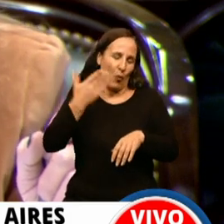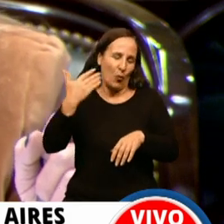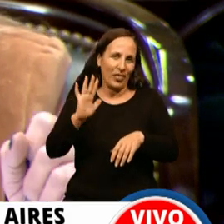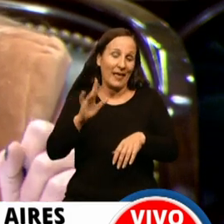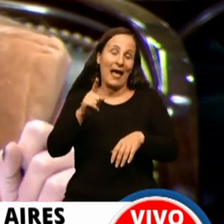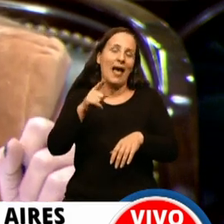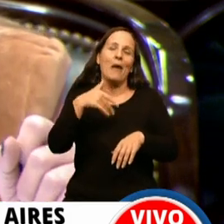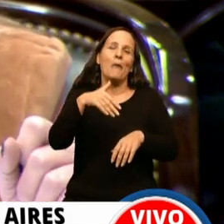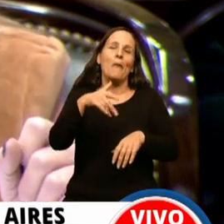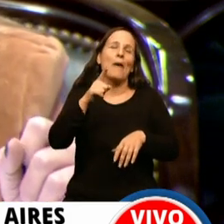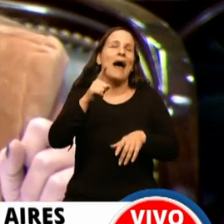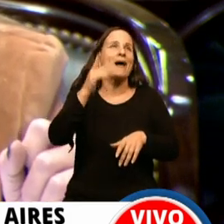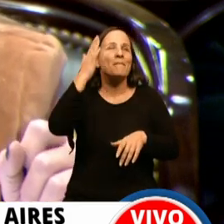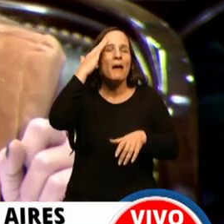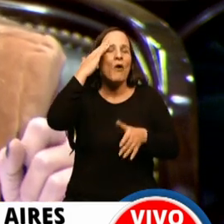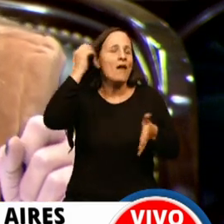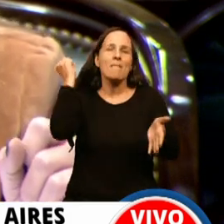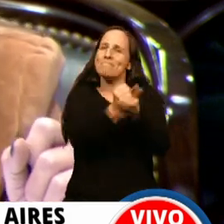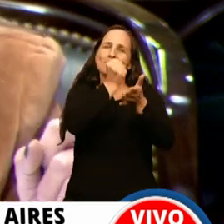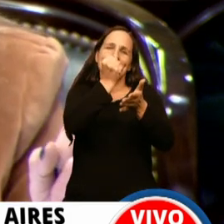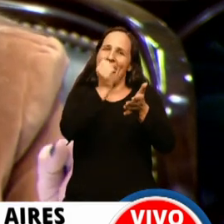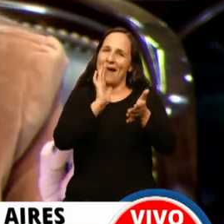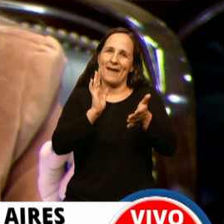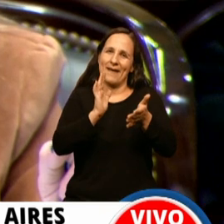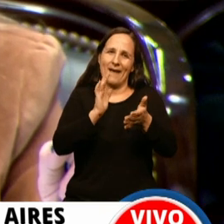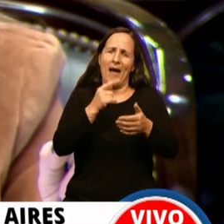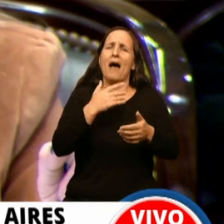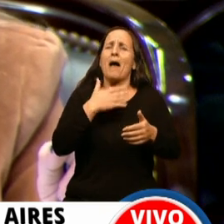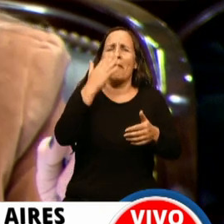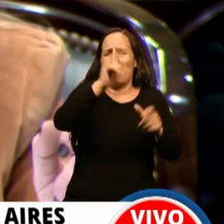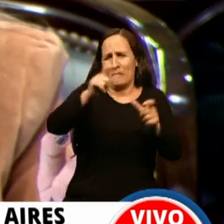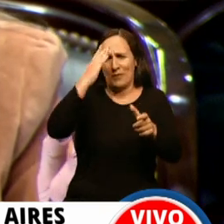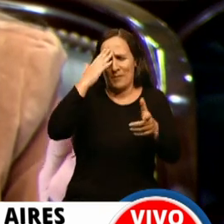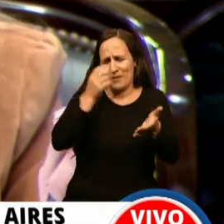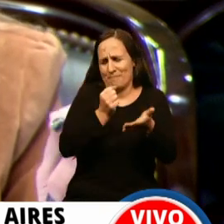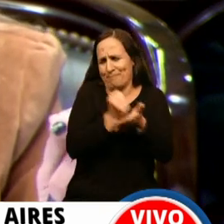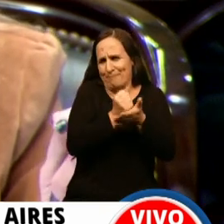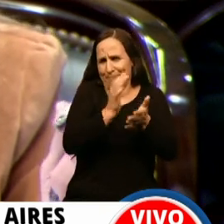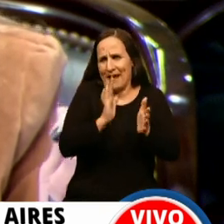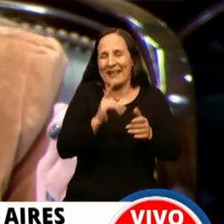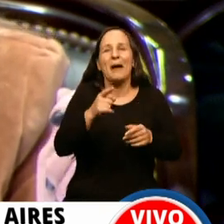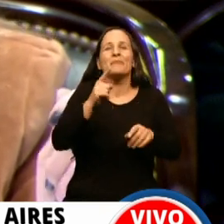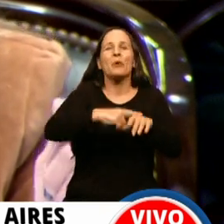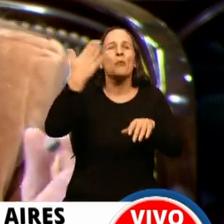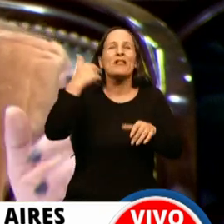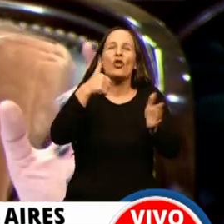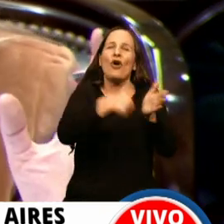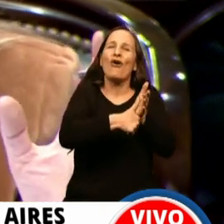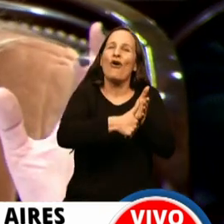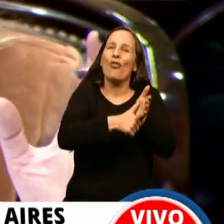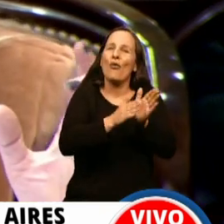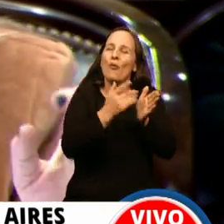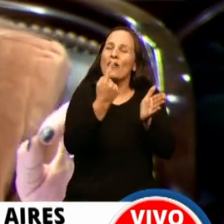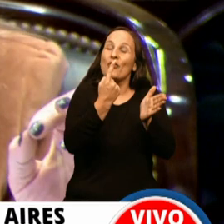va a quedar siempre clavado en mi memoria y en la de tantas cuando al entregar el primer documento nacional de